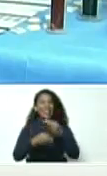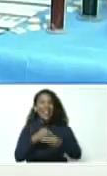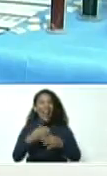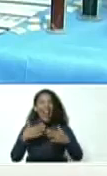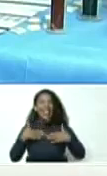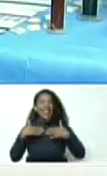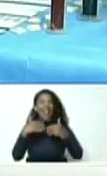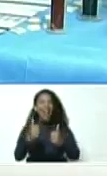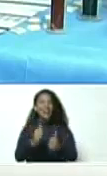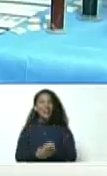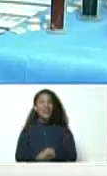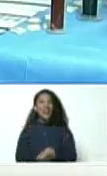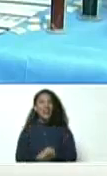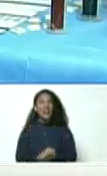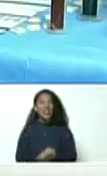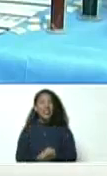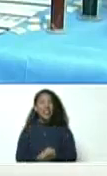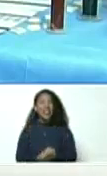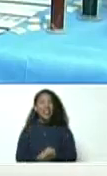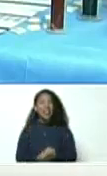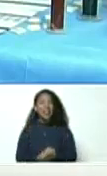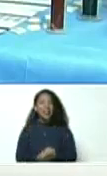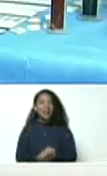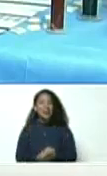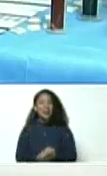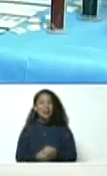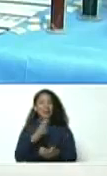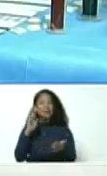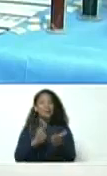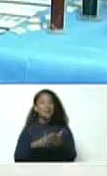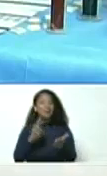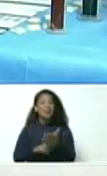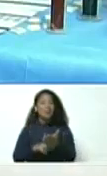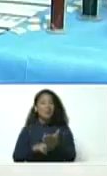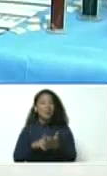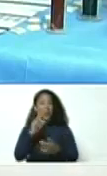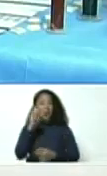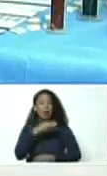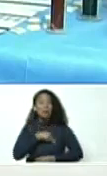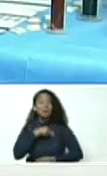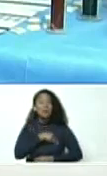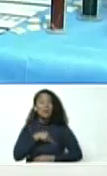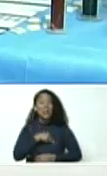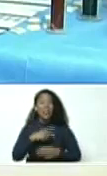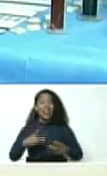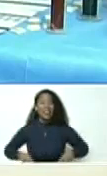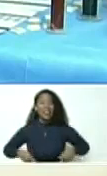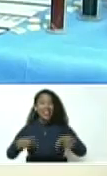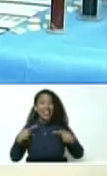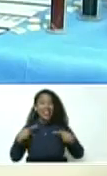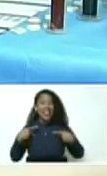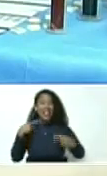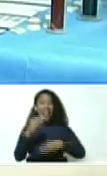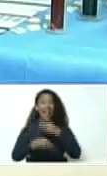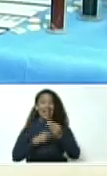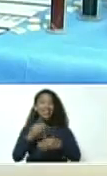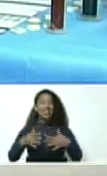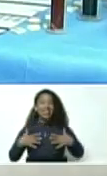salud es una de las cosas más hermosas, ¿verdad? Es una misión de vida. El que se dedica a la